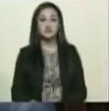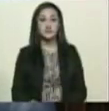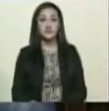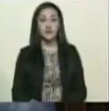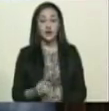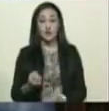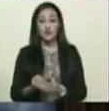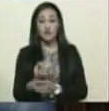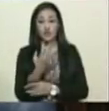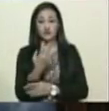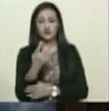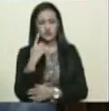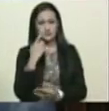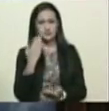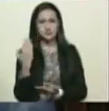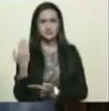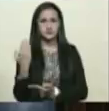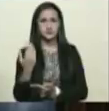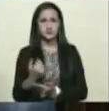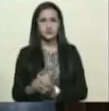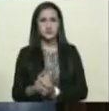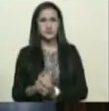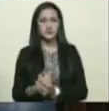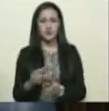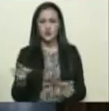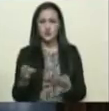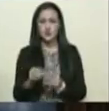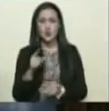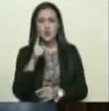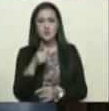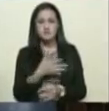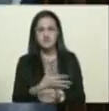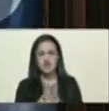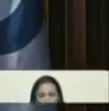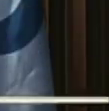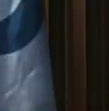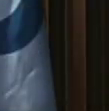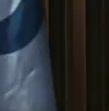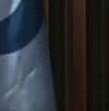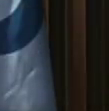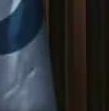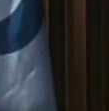acá se ve un monto de un millón de dólares